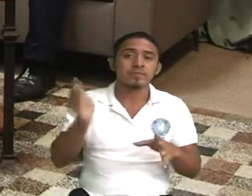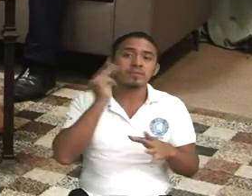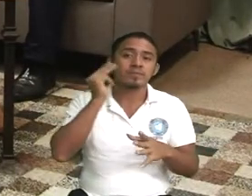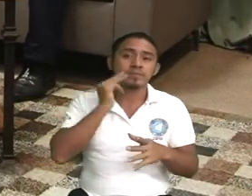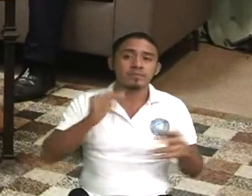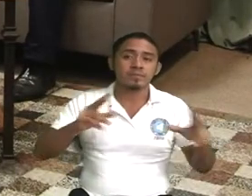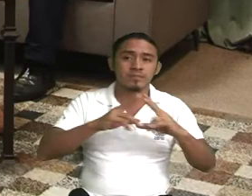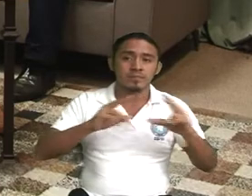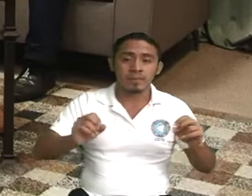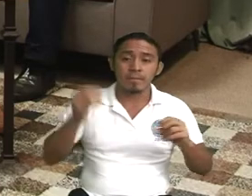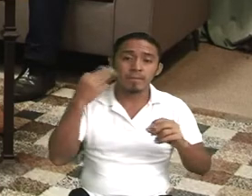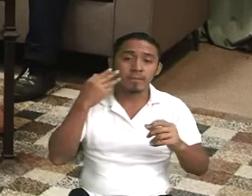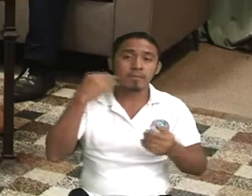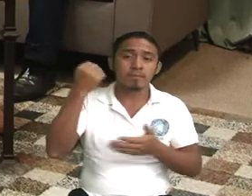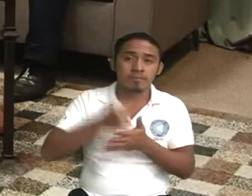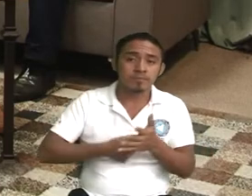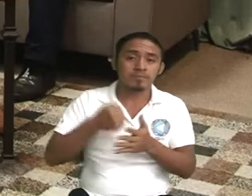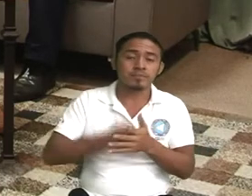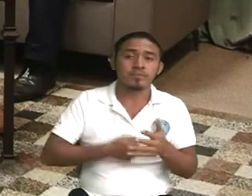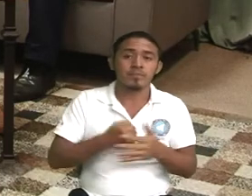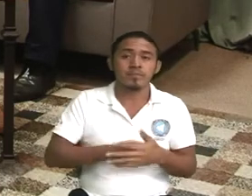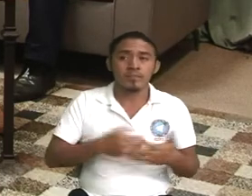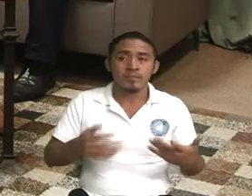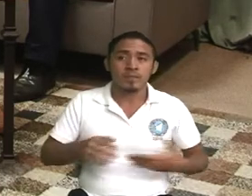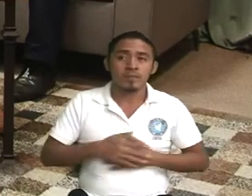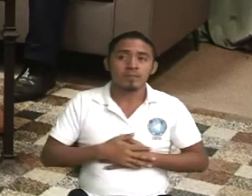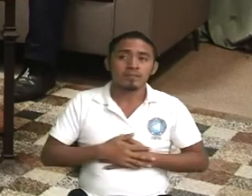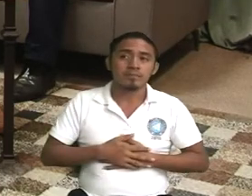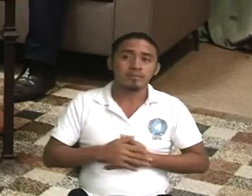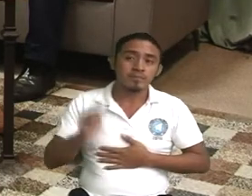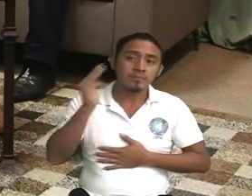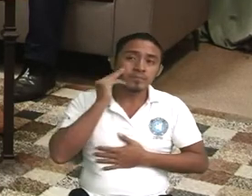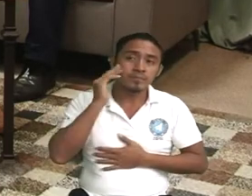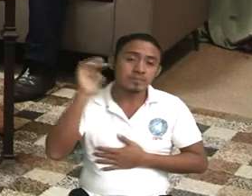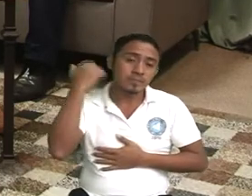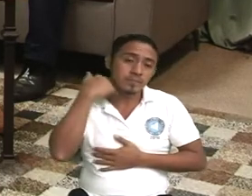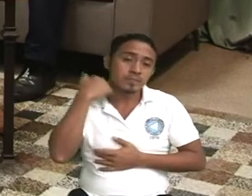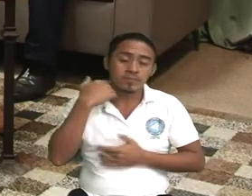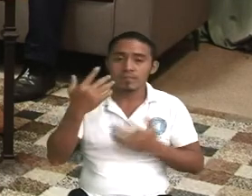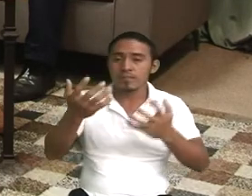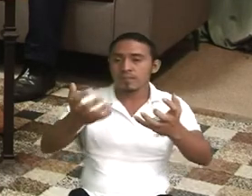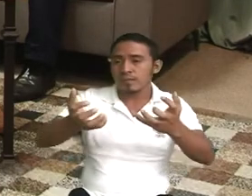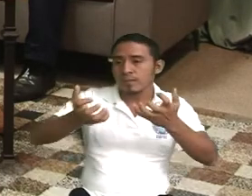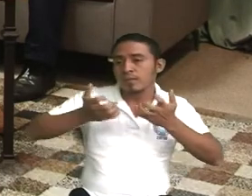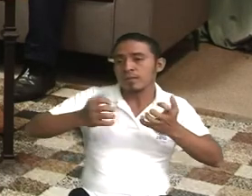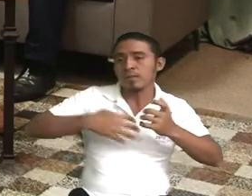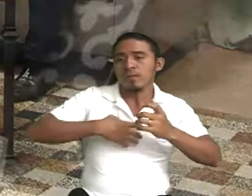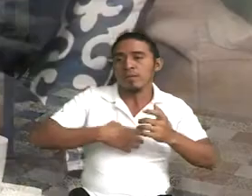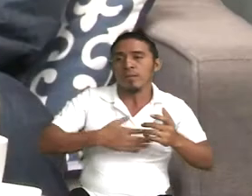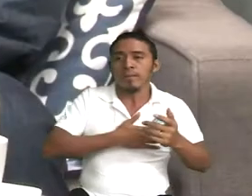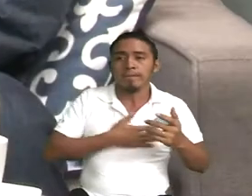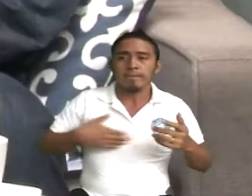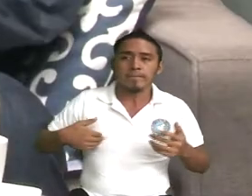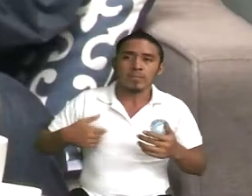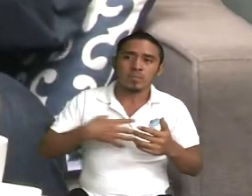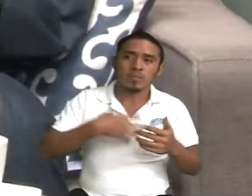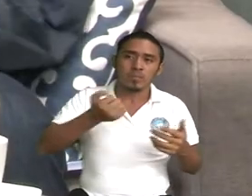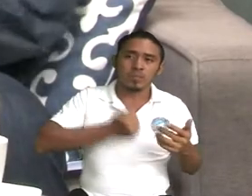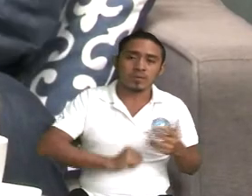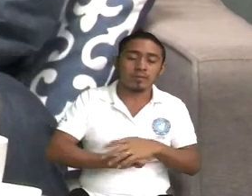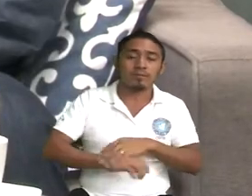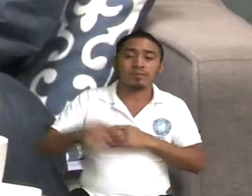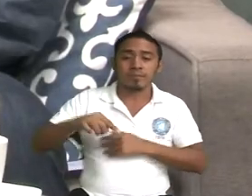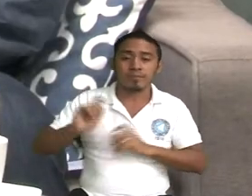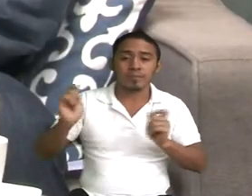nuestras madres luchadoras, a nuestras madres que siempre desean lo mejor para su hijo. ¿Verdad? Y que pues esta